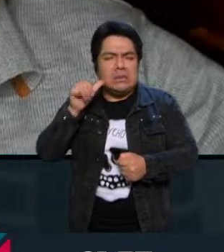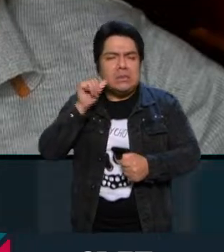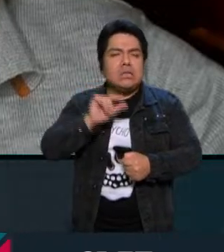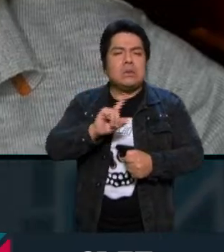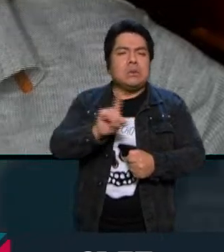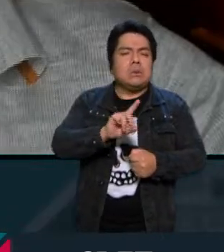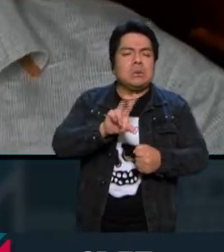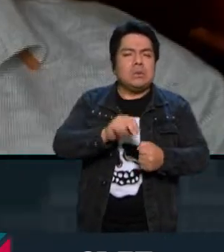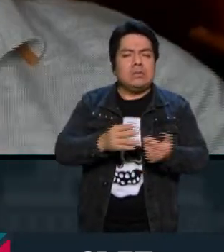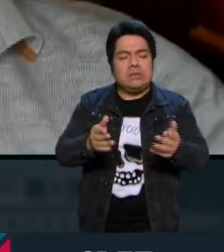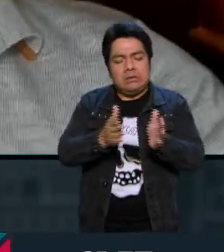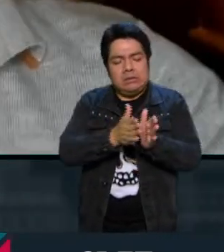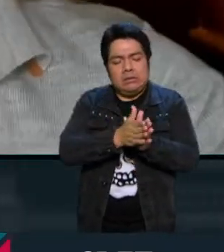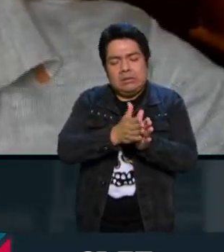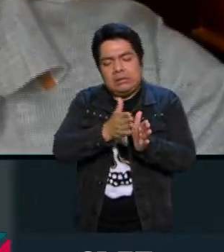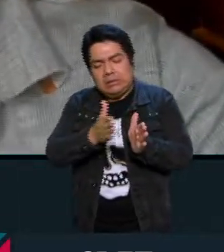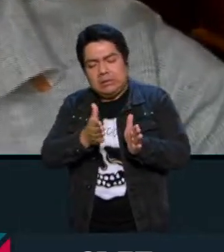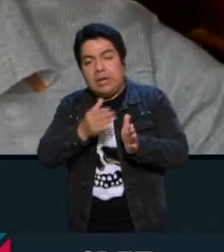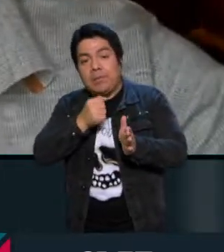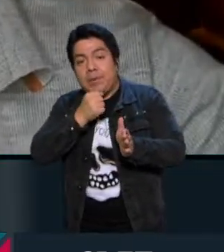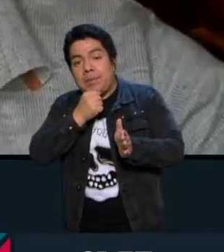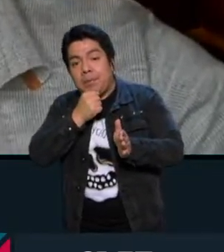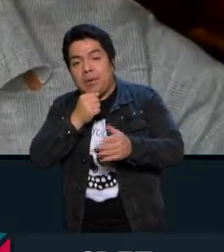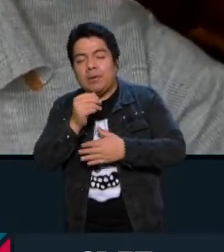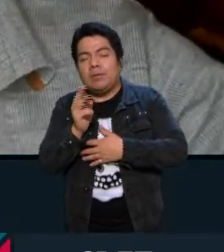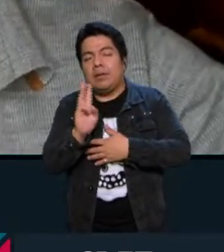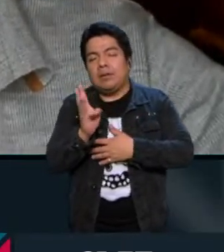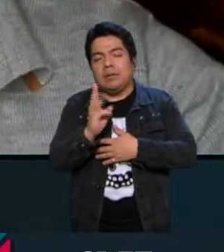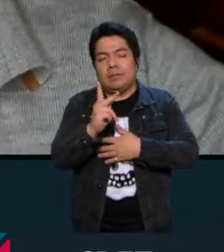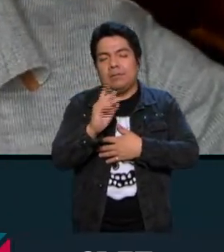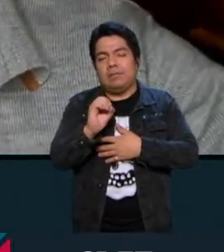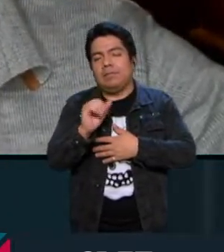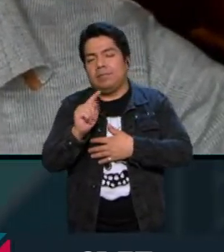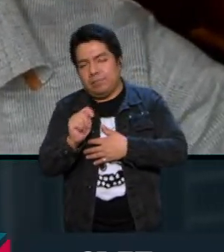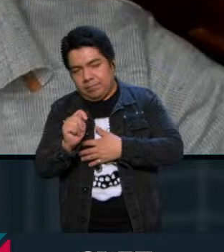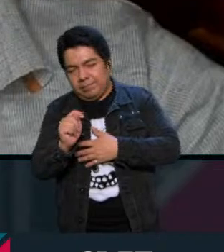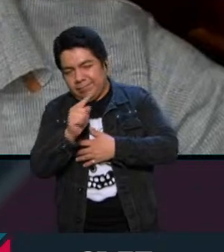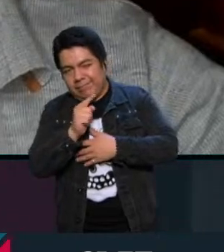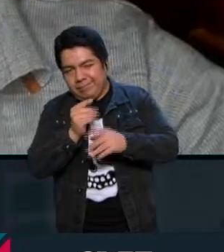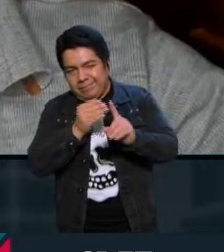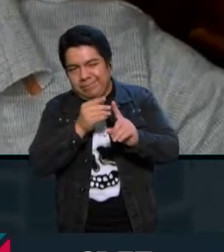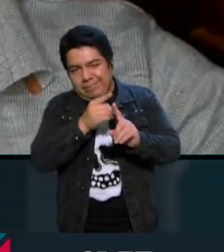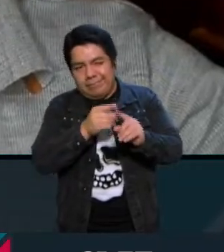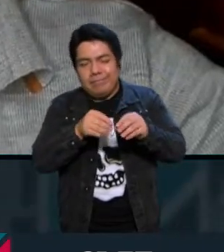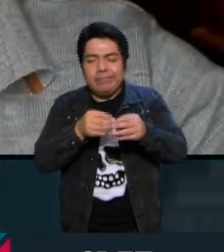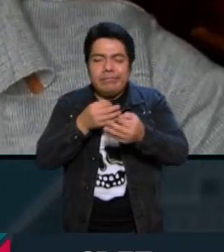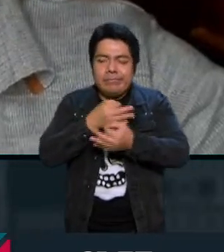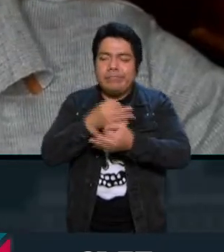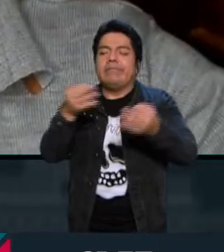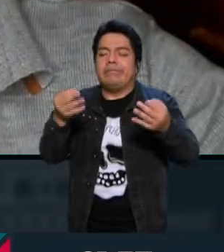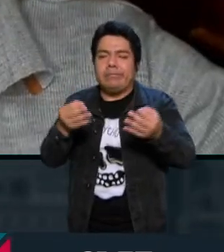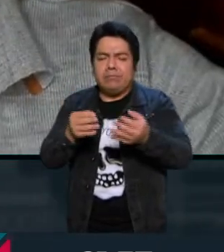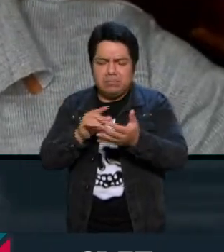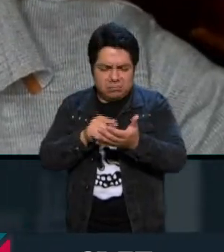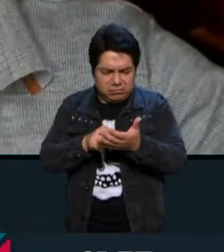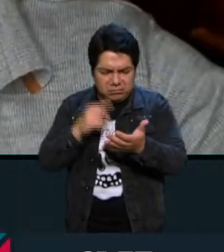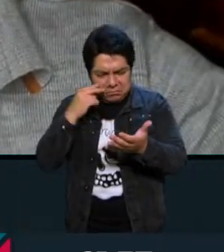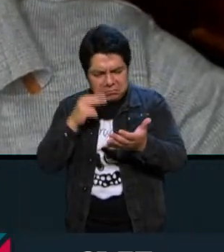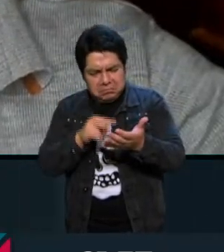este inter, algunos medios de comunicación, es decir, el Washington Post, por hablar de uno en específico, lanza un editorial